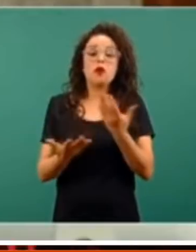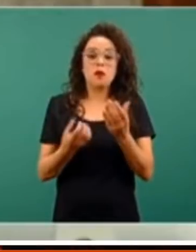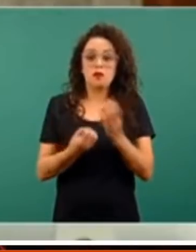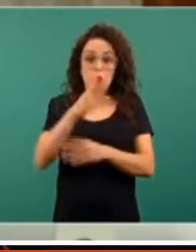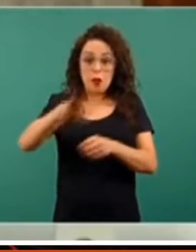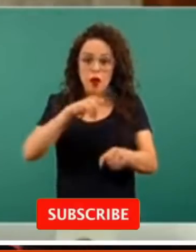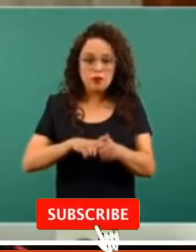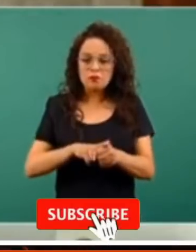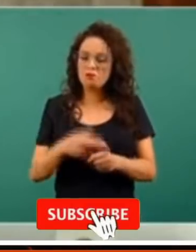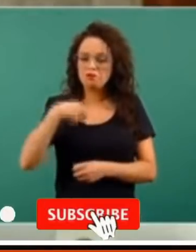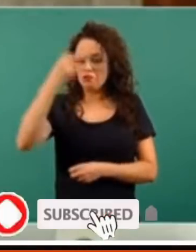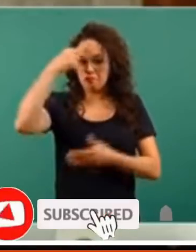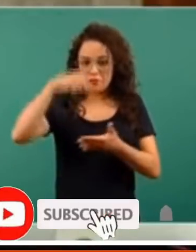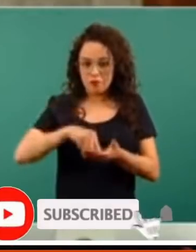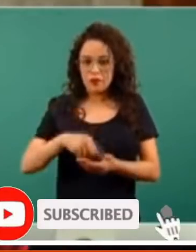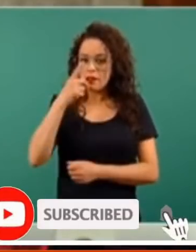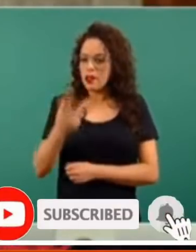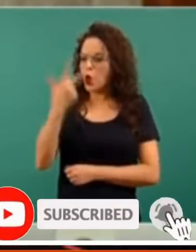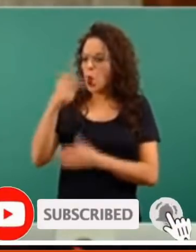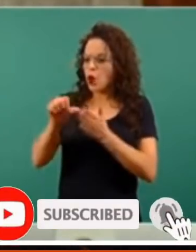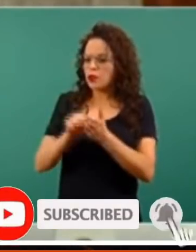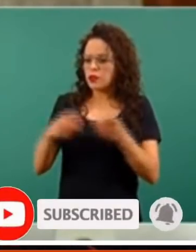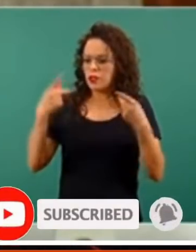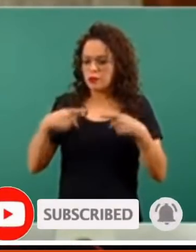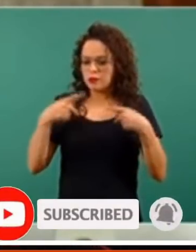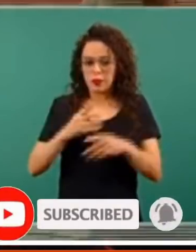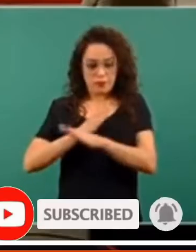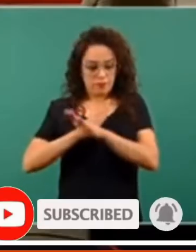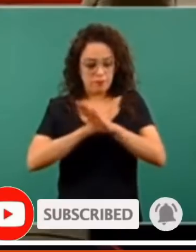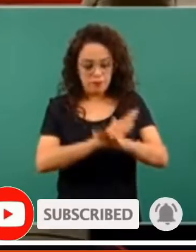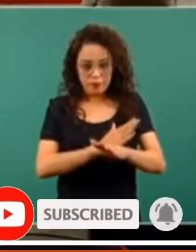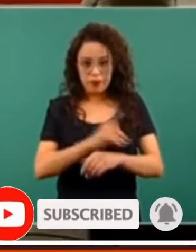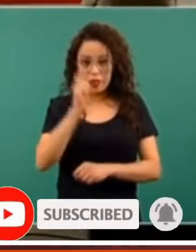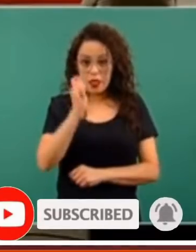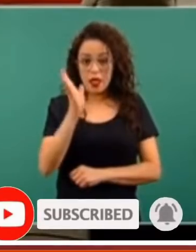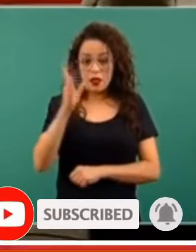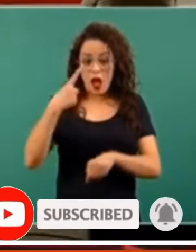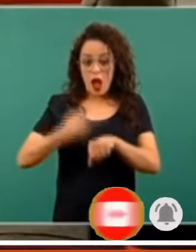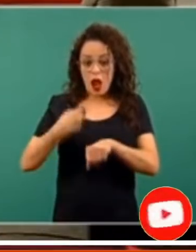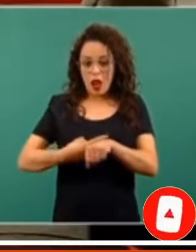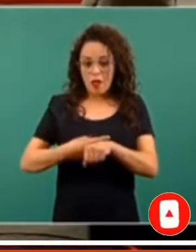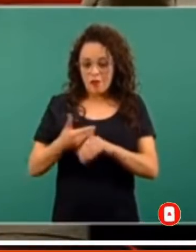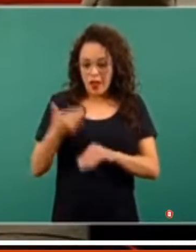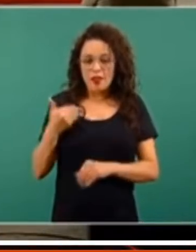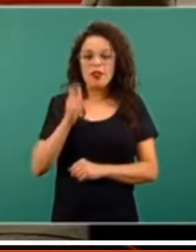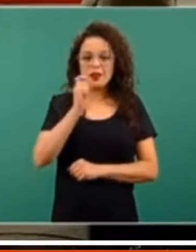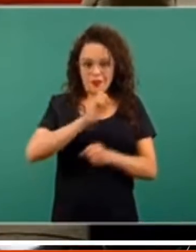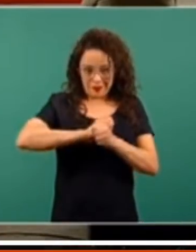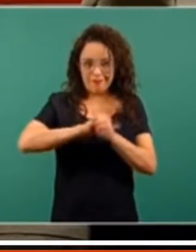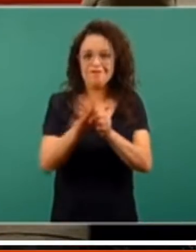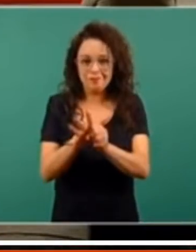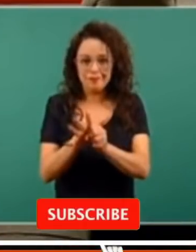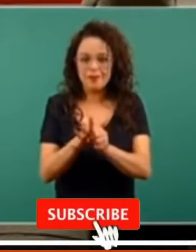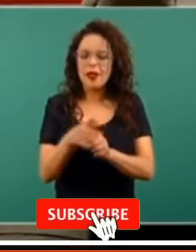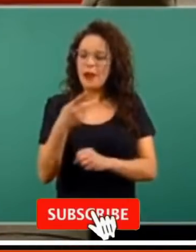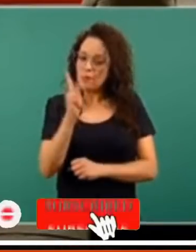de 8 meses de inmunidad a las personas que contrajeron el COVID-19. Pero yo quisiera saber,